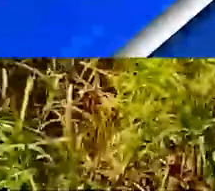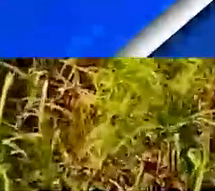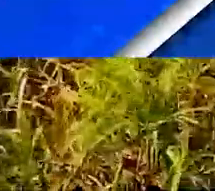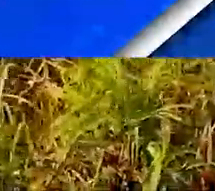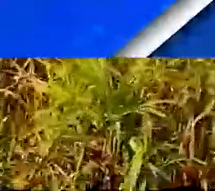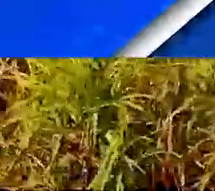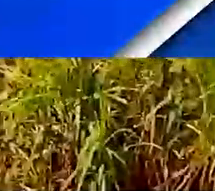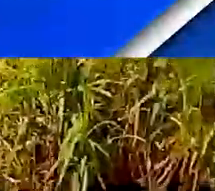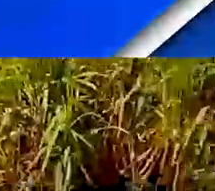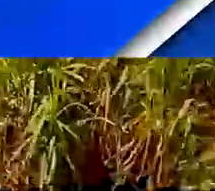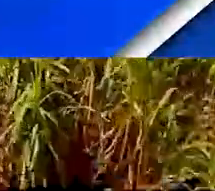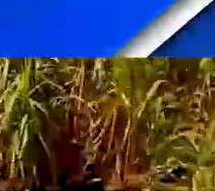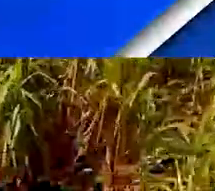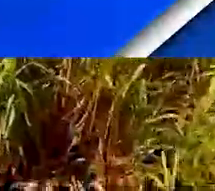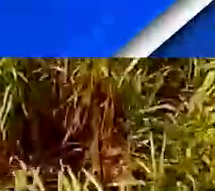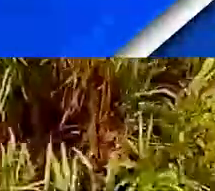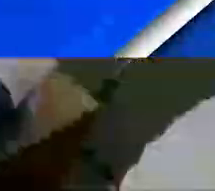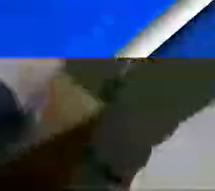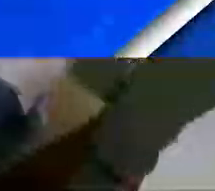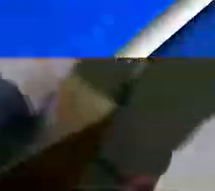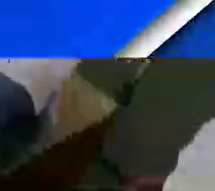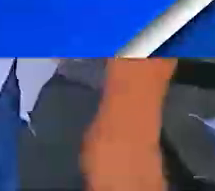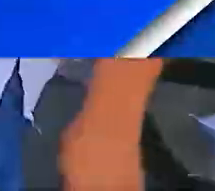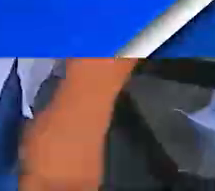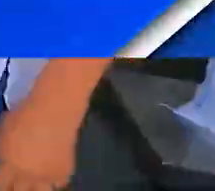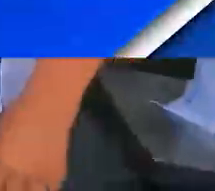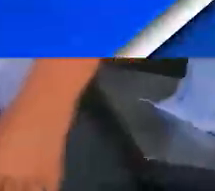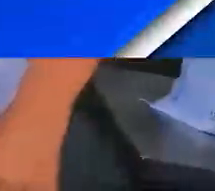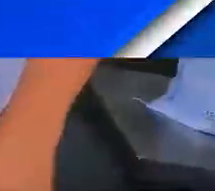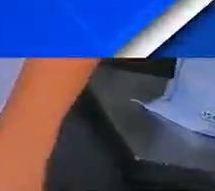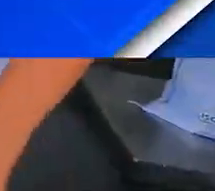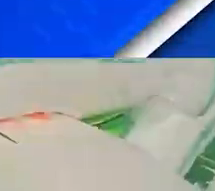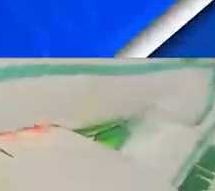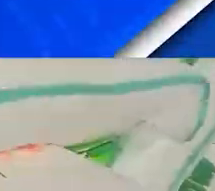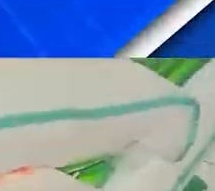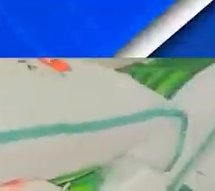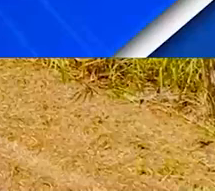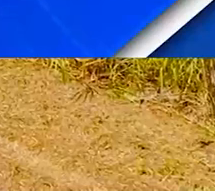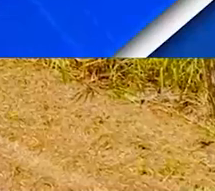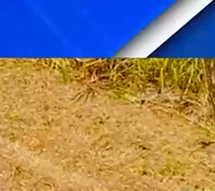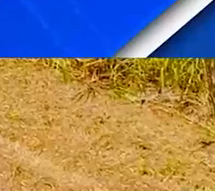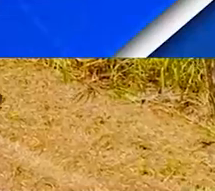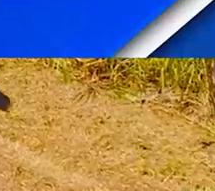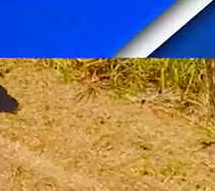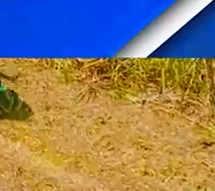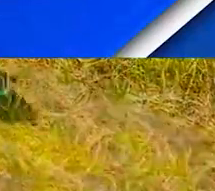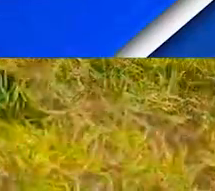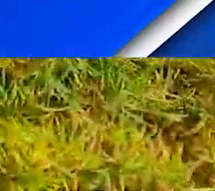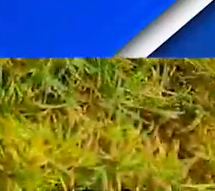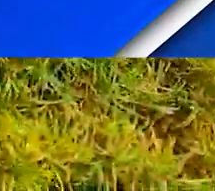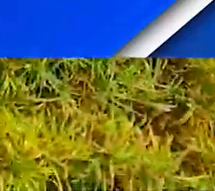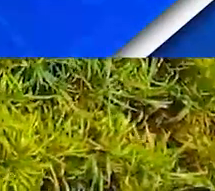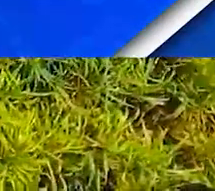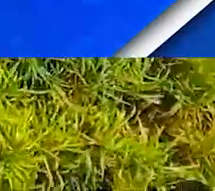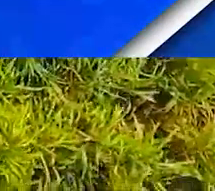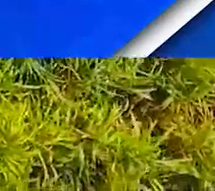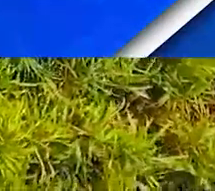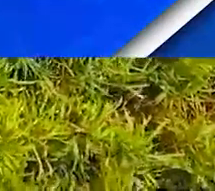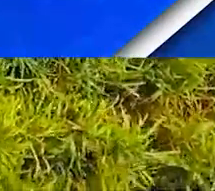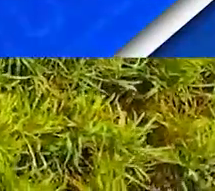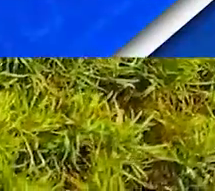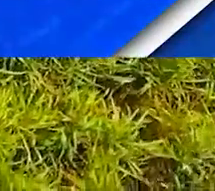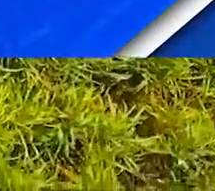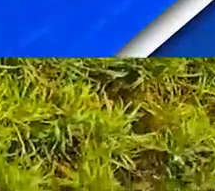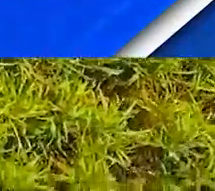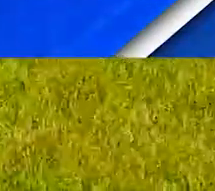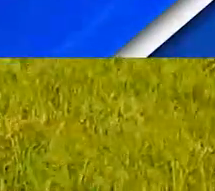principales de exportación, donde el 65% de lo que se cosecha se exporta a diferentes